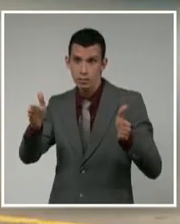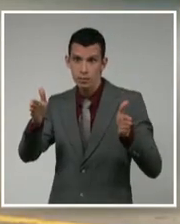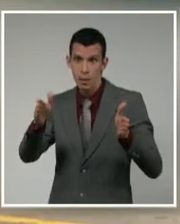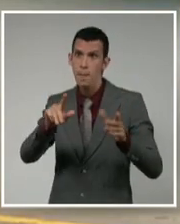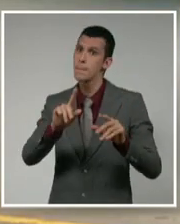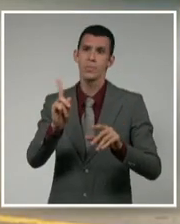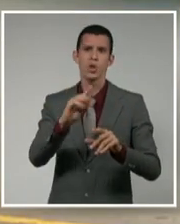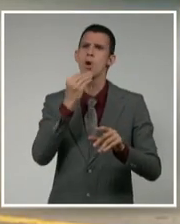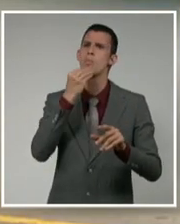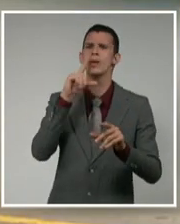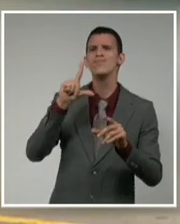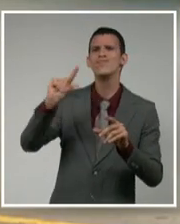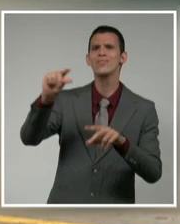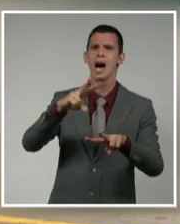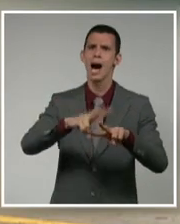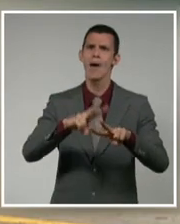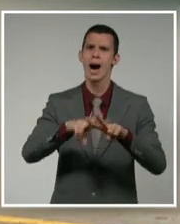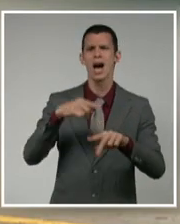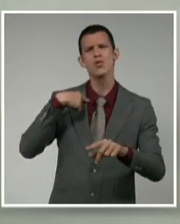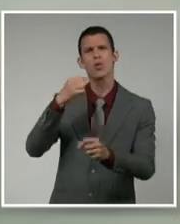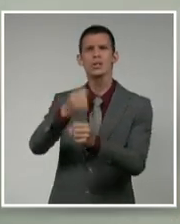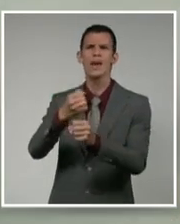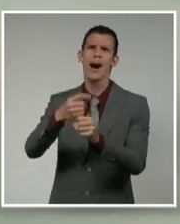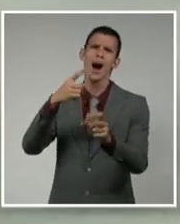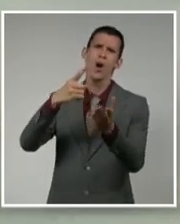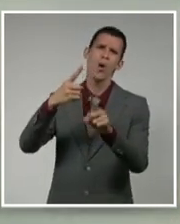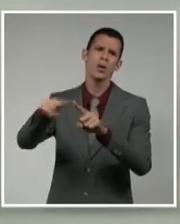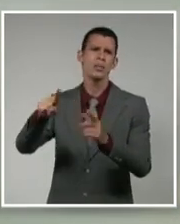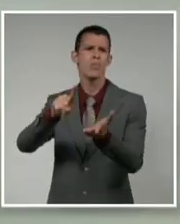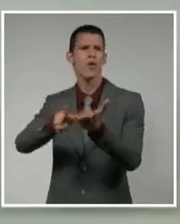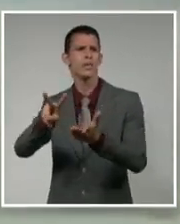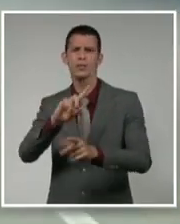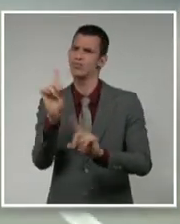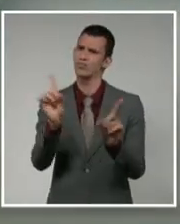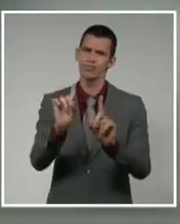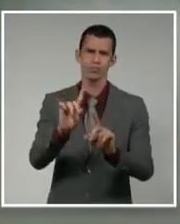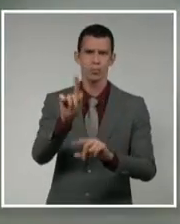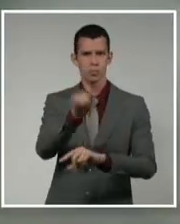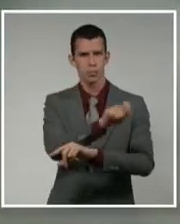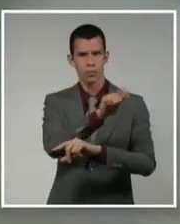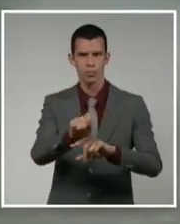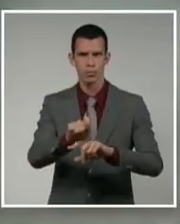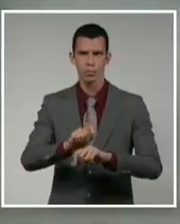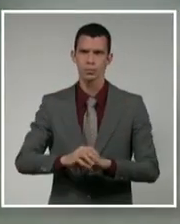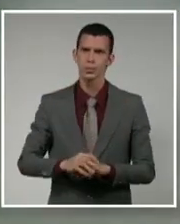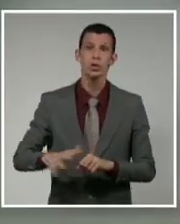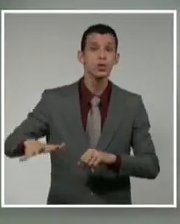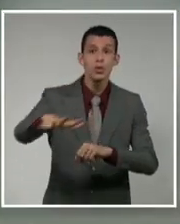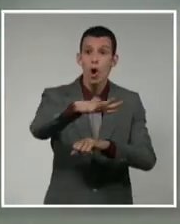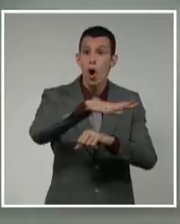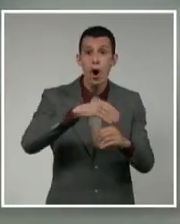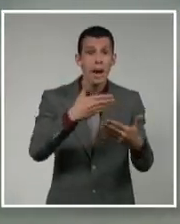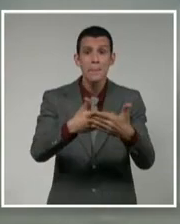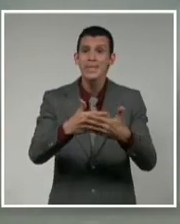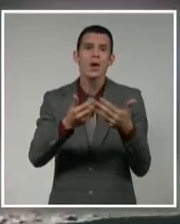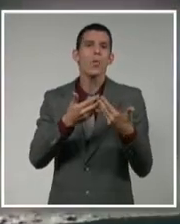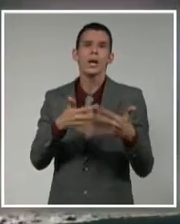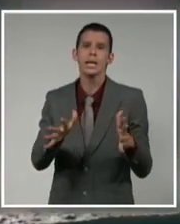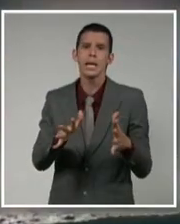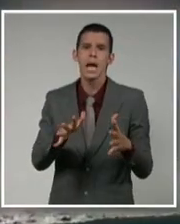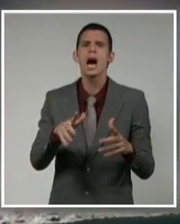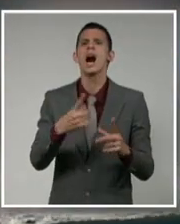capital por motivos de trabajo a todos los organismos e instituciones. En el comercio se limita el traslado